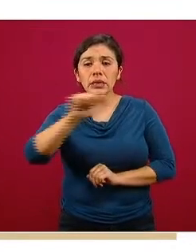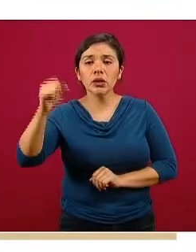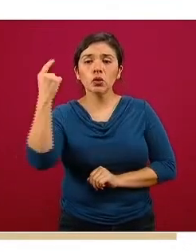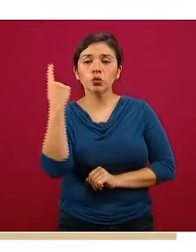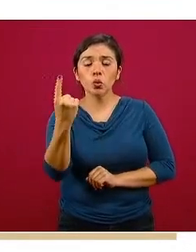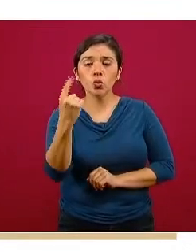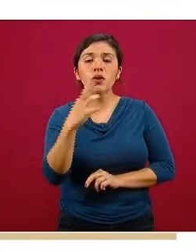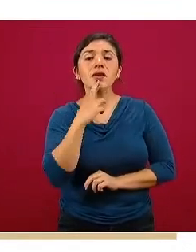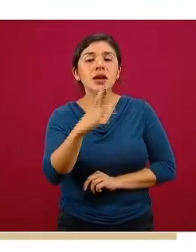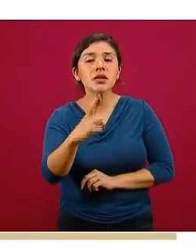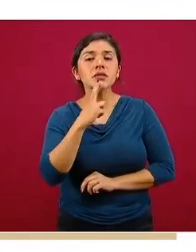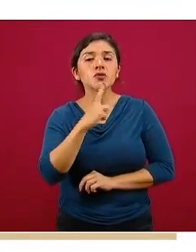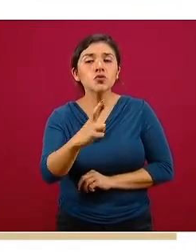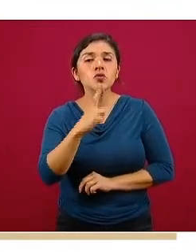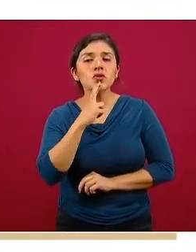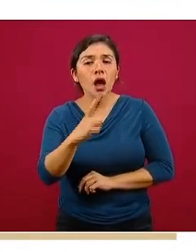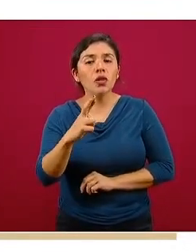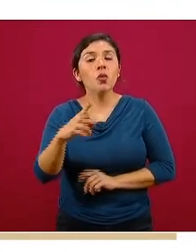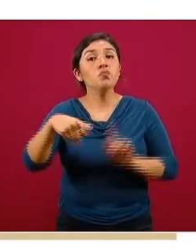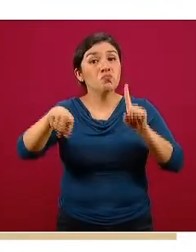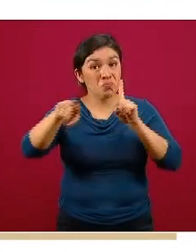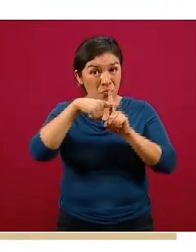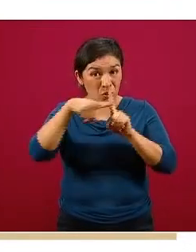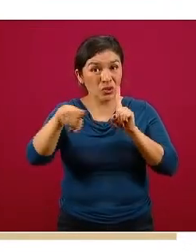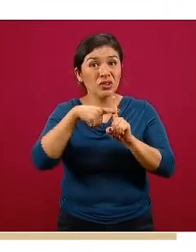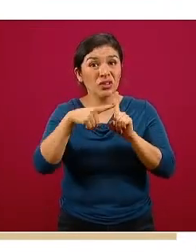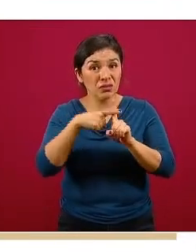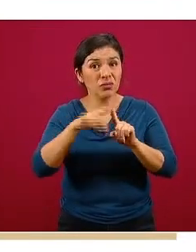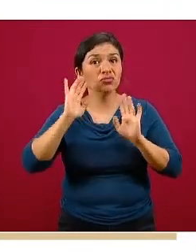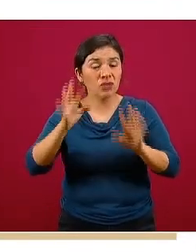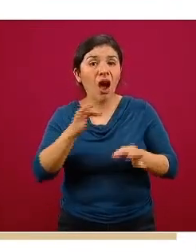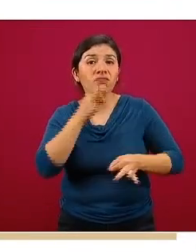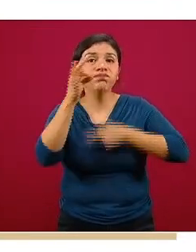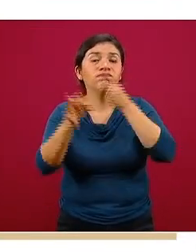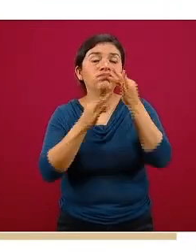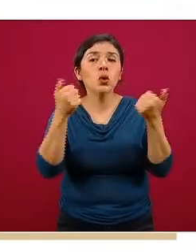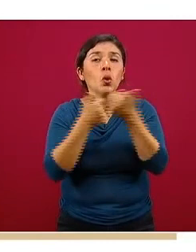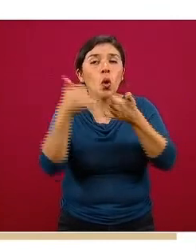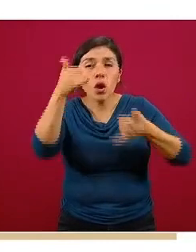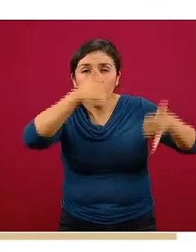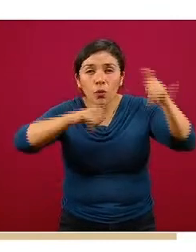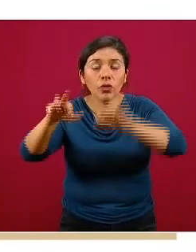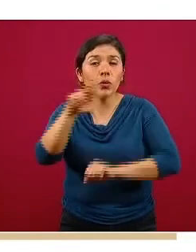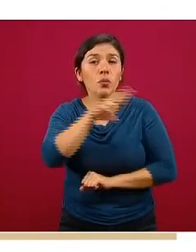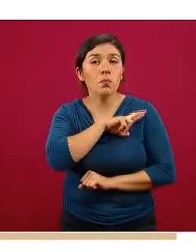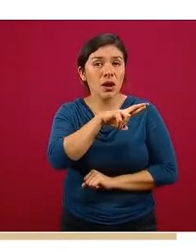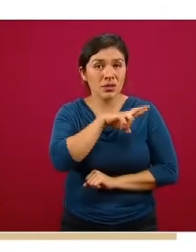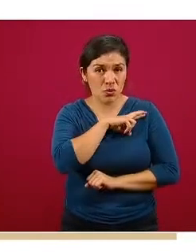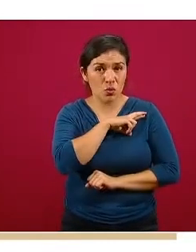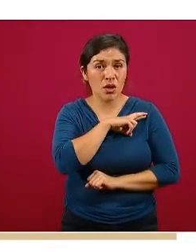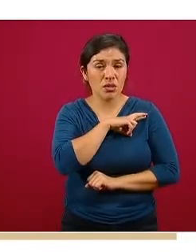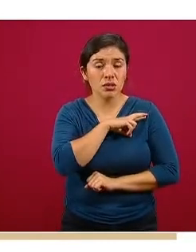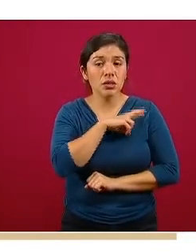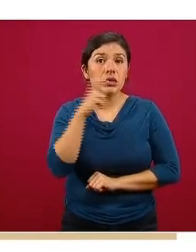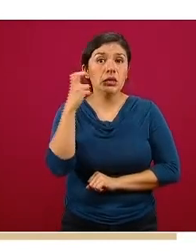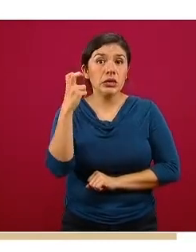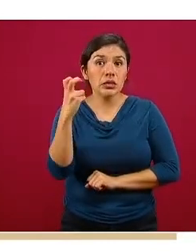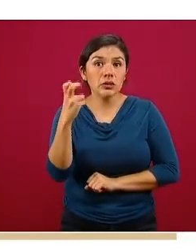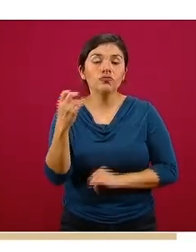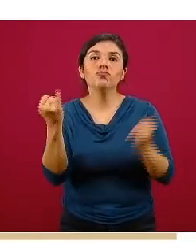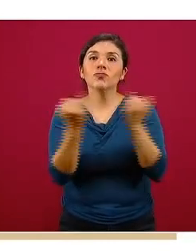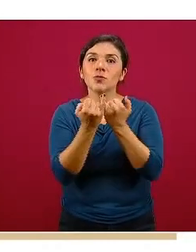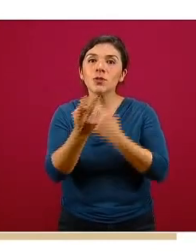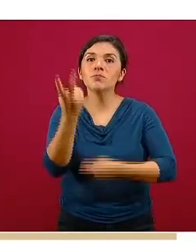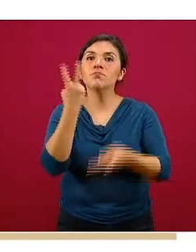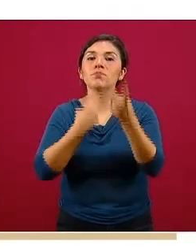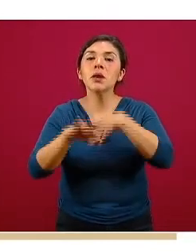52.601 resultados positivos que se han emitido en laboratorios privados. Esto ha generado un